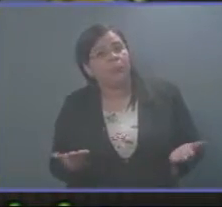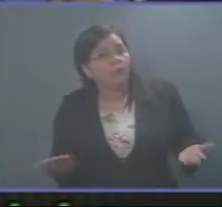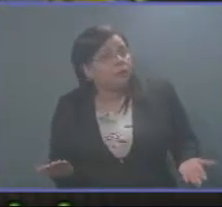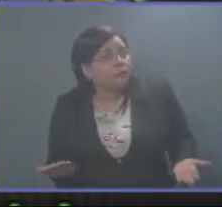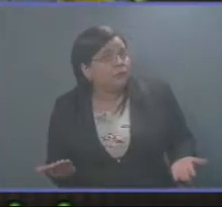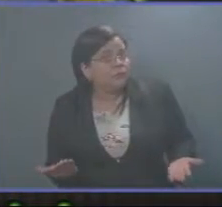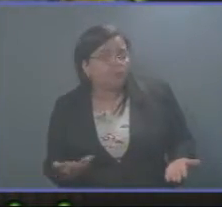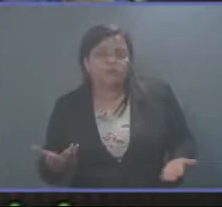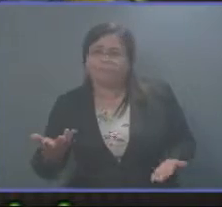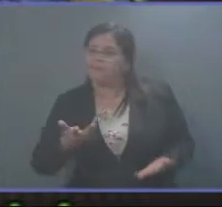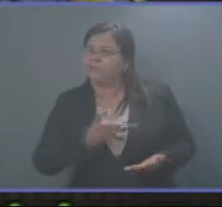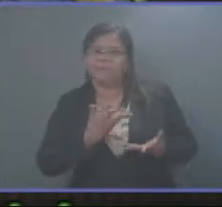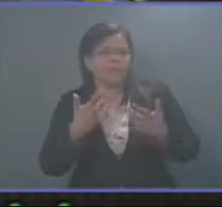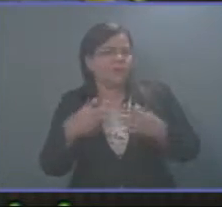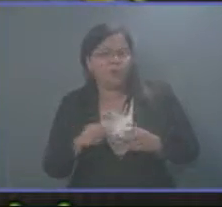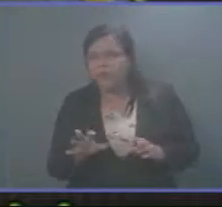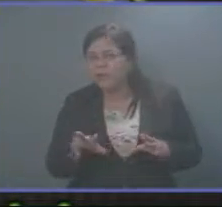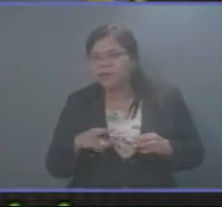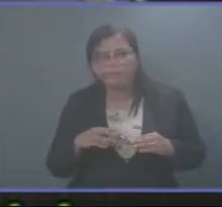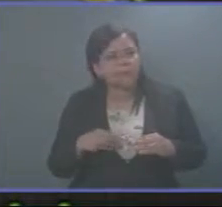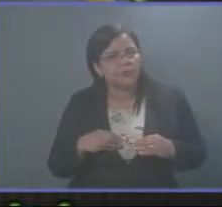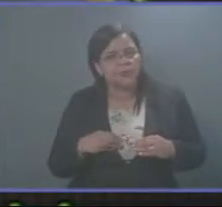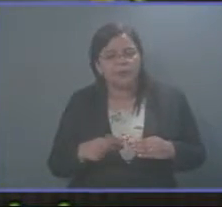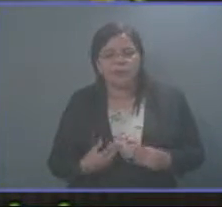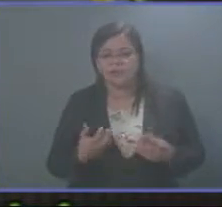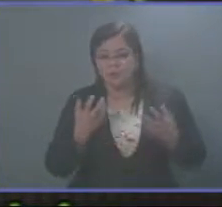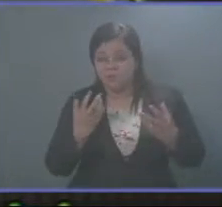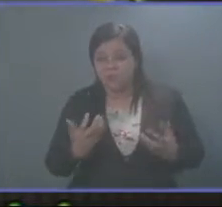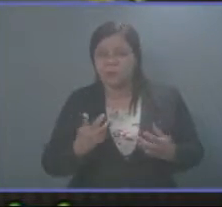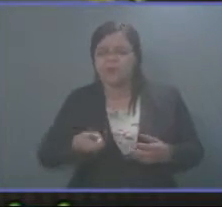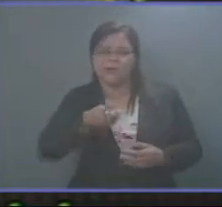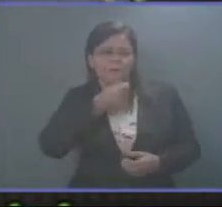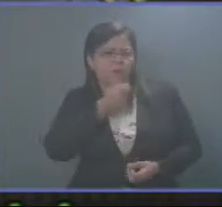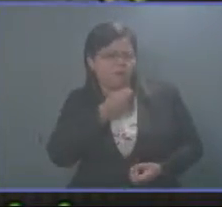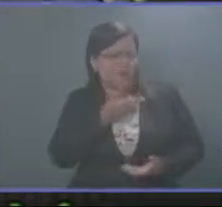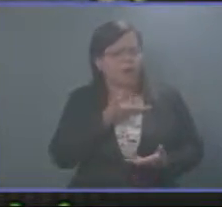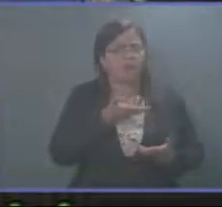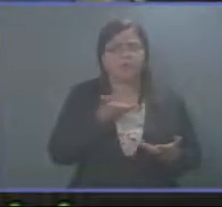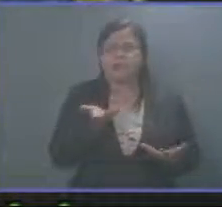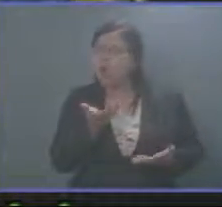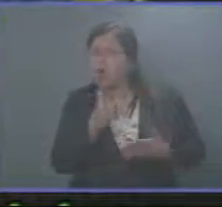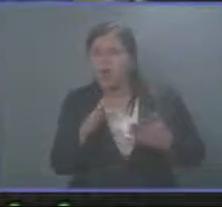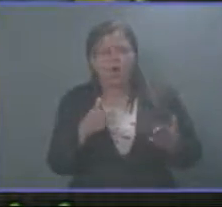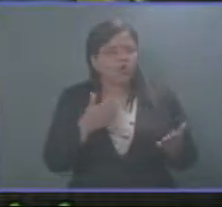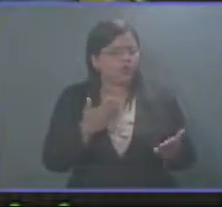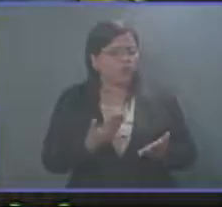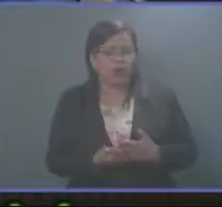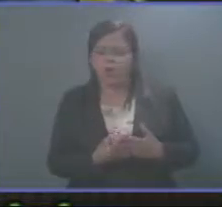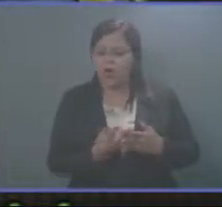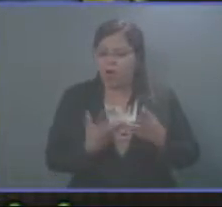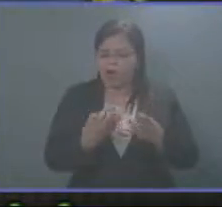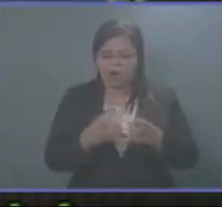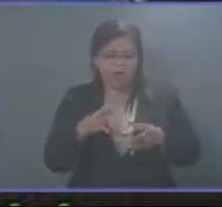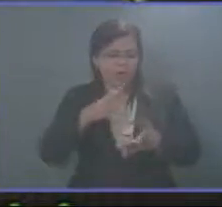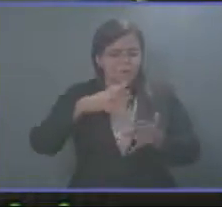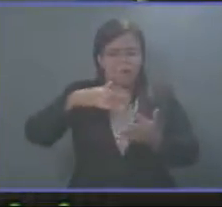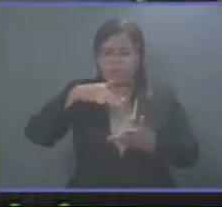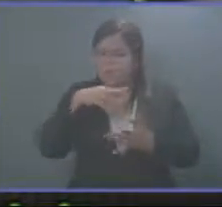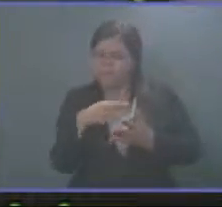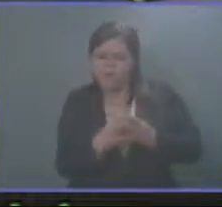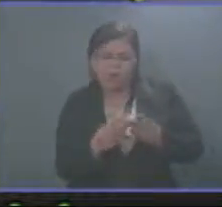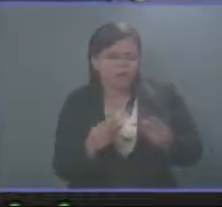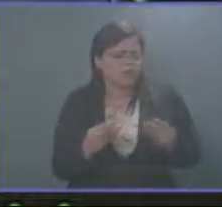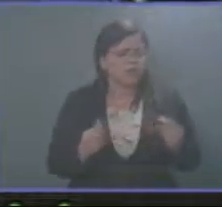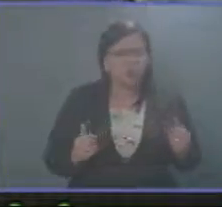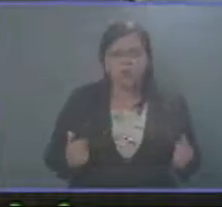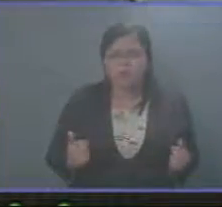inaudito que mientras se hacen declaraciones de buena fe, publicaciones mediáticas para corregir el medio ambiente, que no es así como